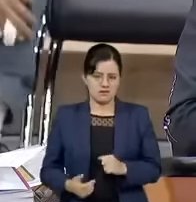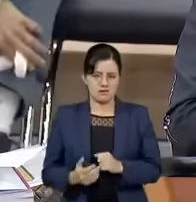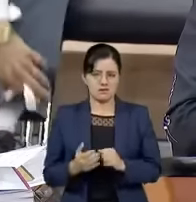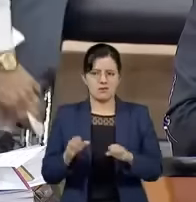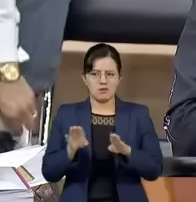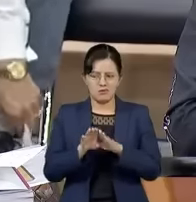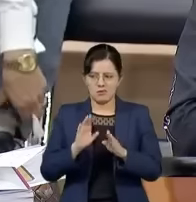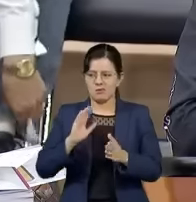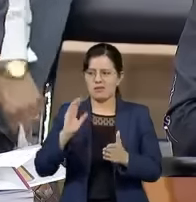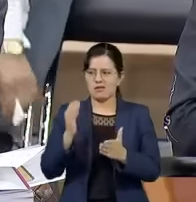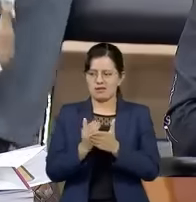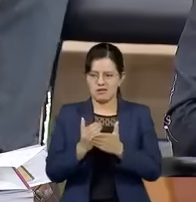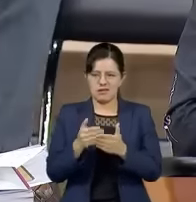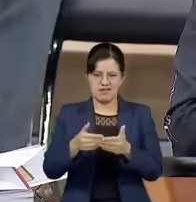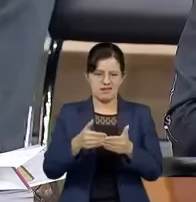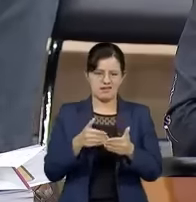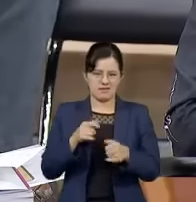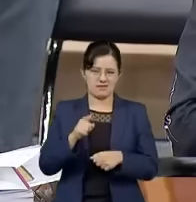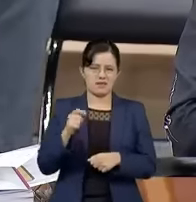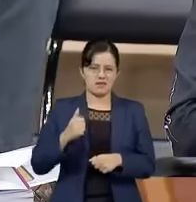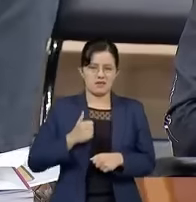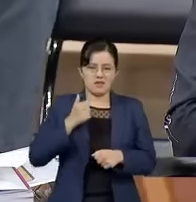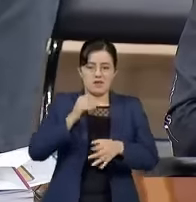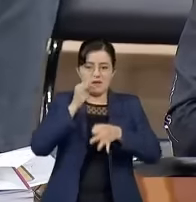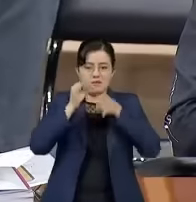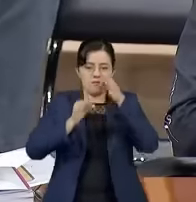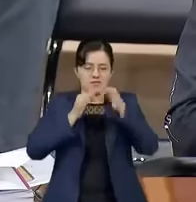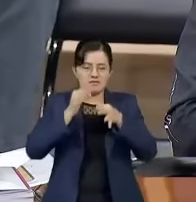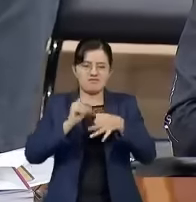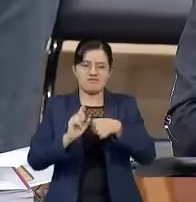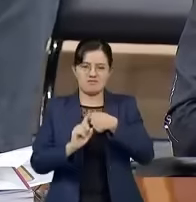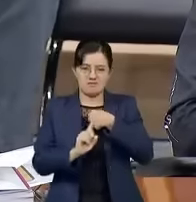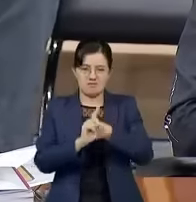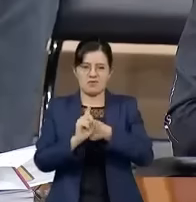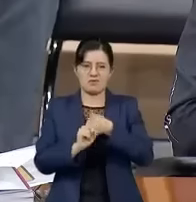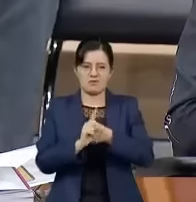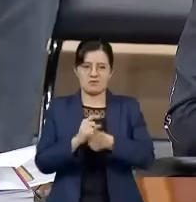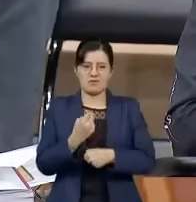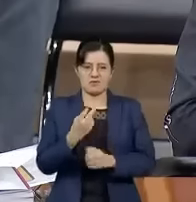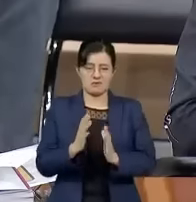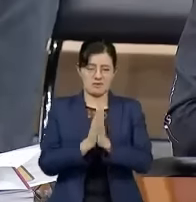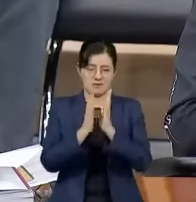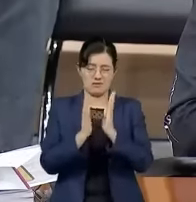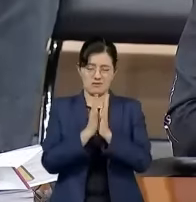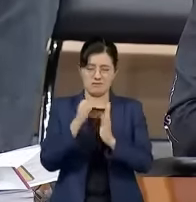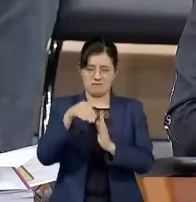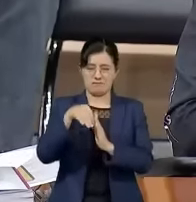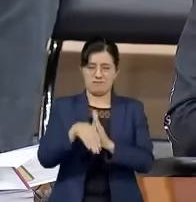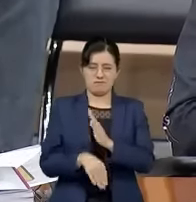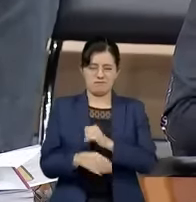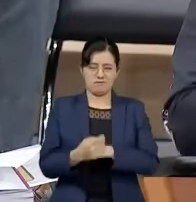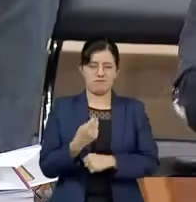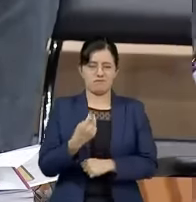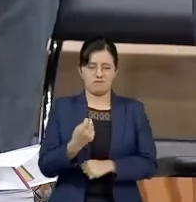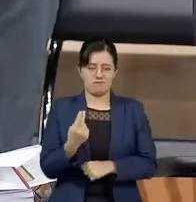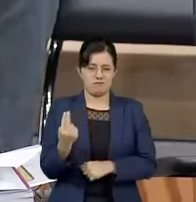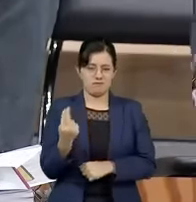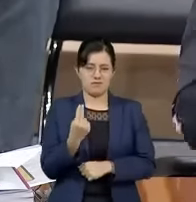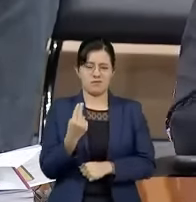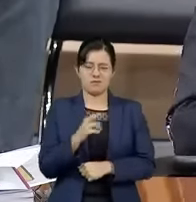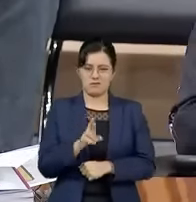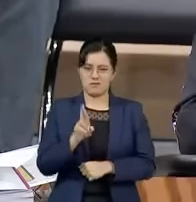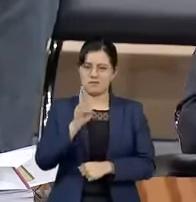manera de parar las campañas anticipadas Entonces vamos a tener un problema que va a dañar nuestra democracia es algo que hay que